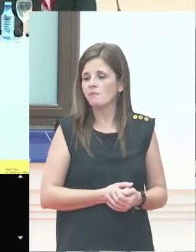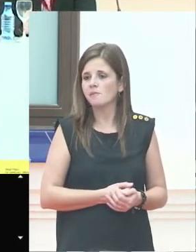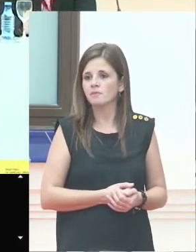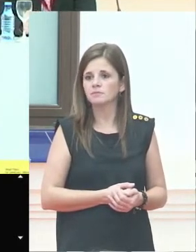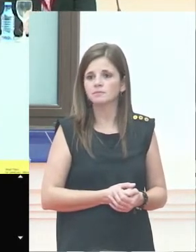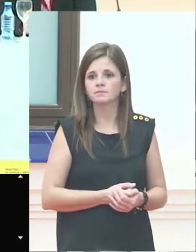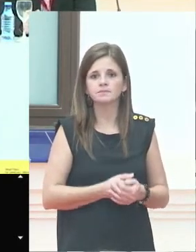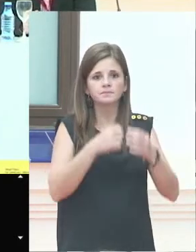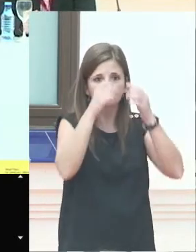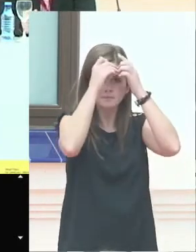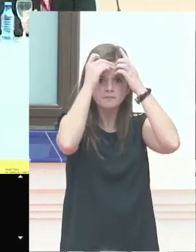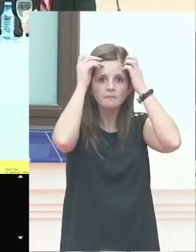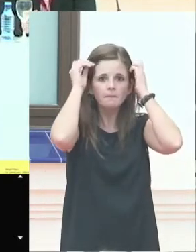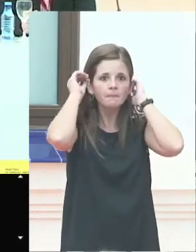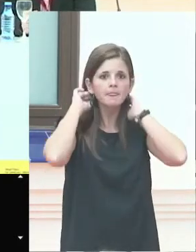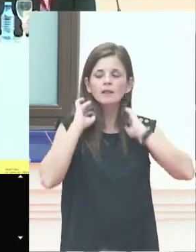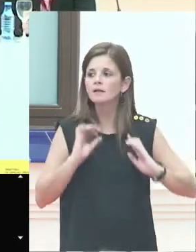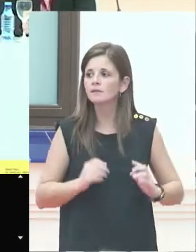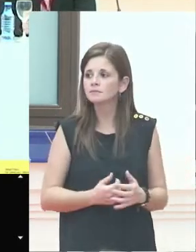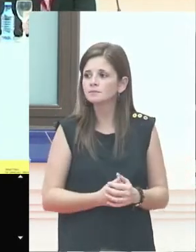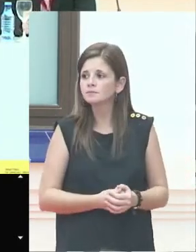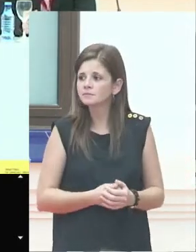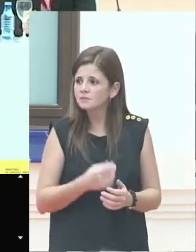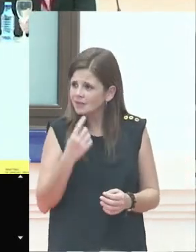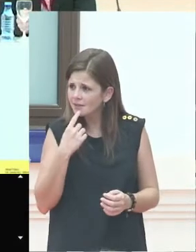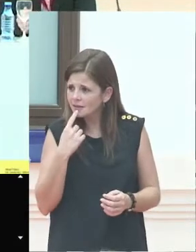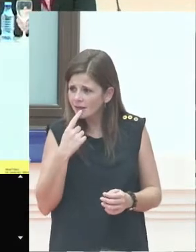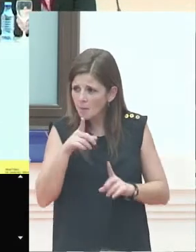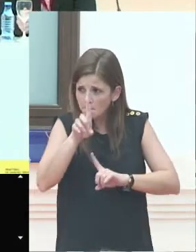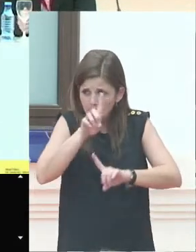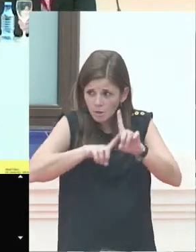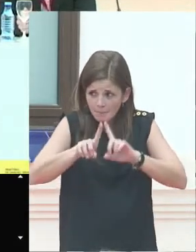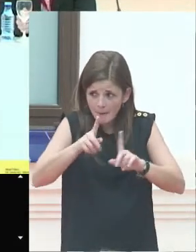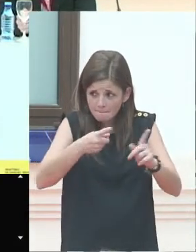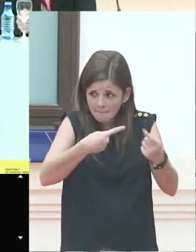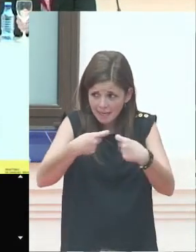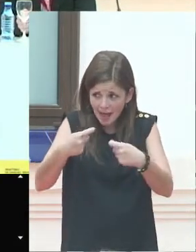A ver, has dicho problemas ligados al mercado laboral, si no me equivoco.